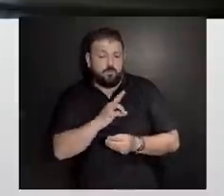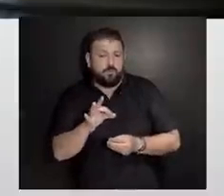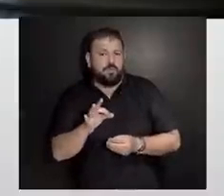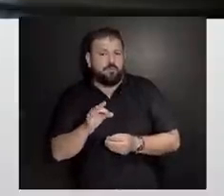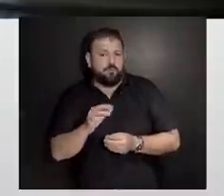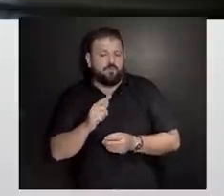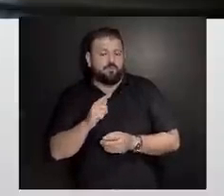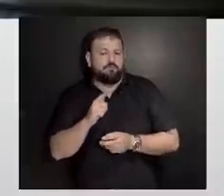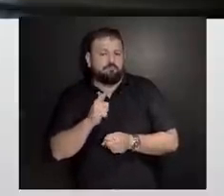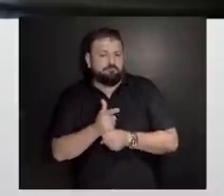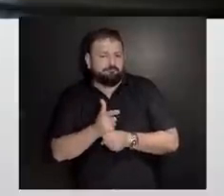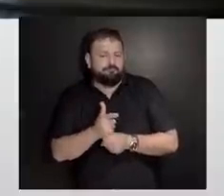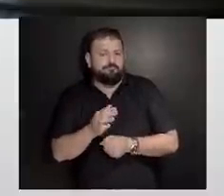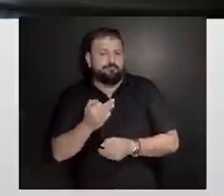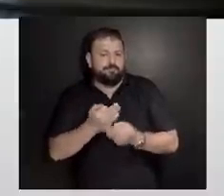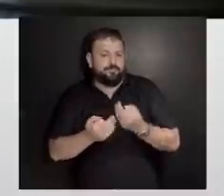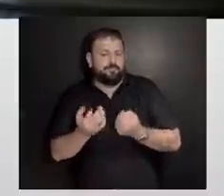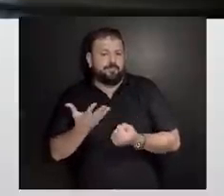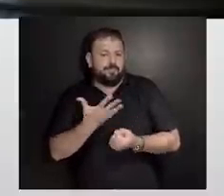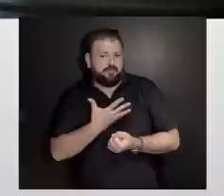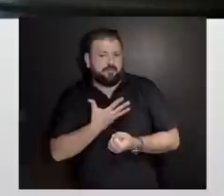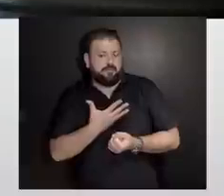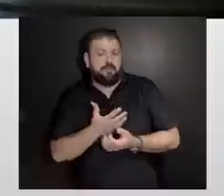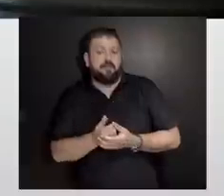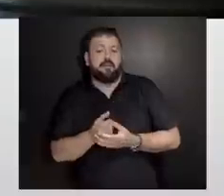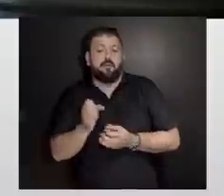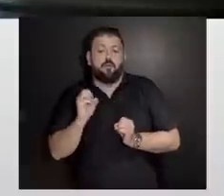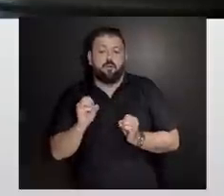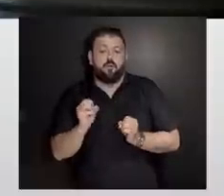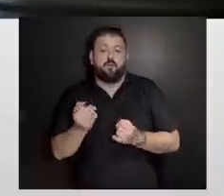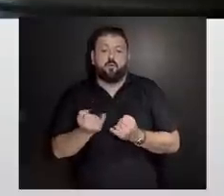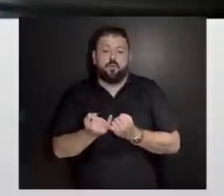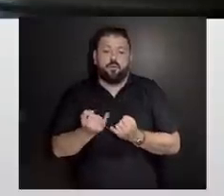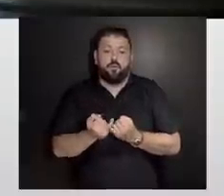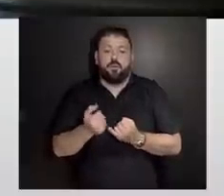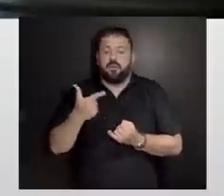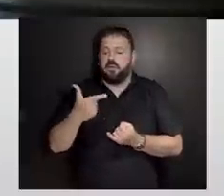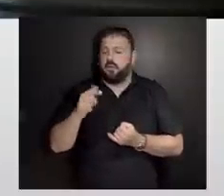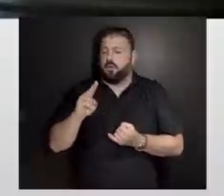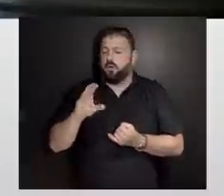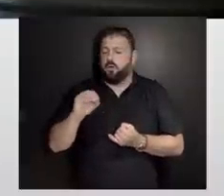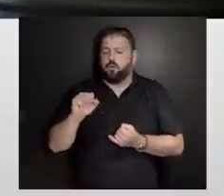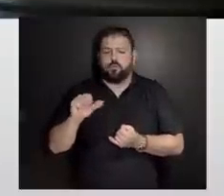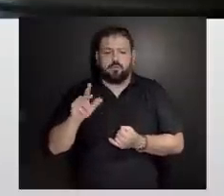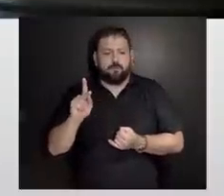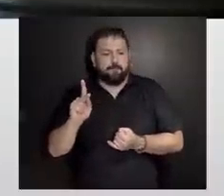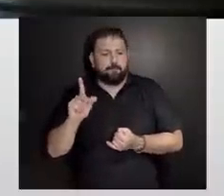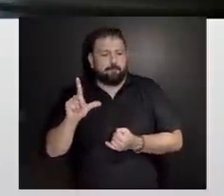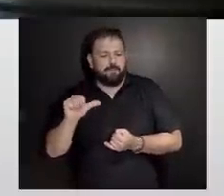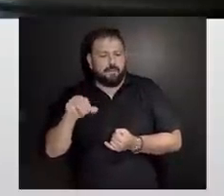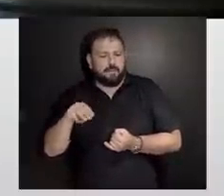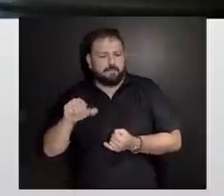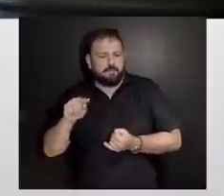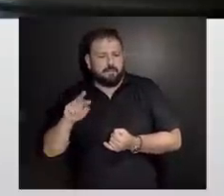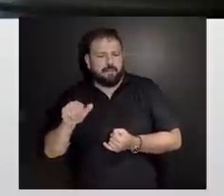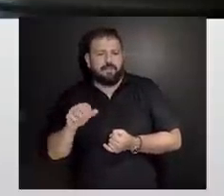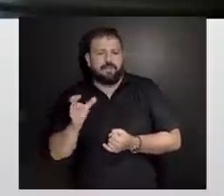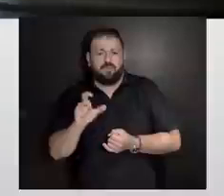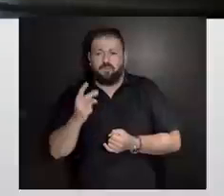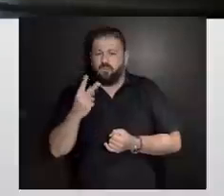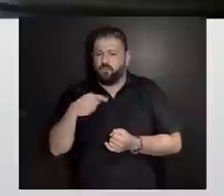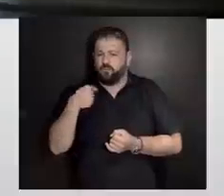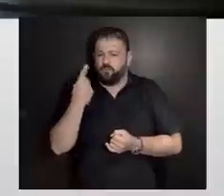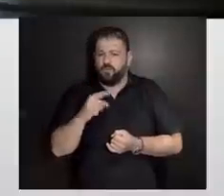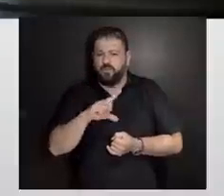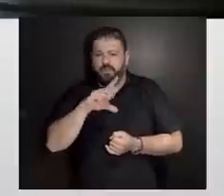sospechar que pudiera ser esta condición. O está la glucosa plasmática postprandial, que es a las 2 horas después de